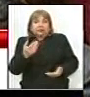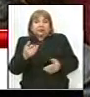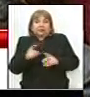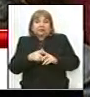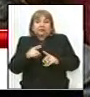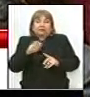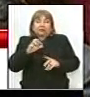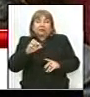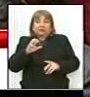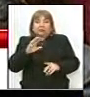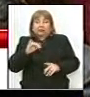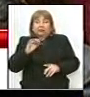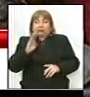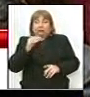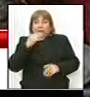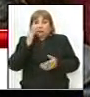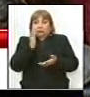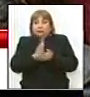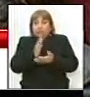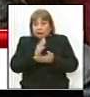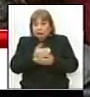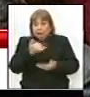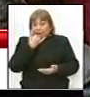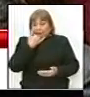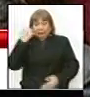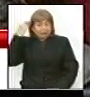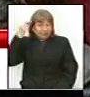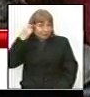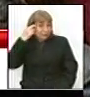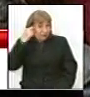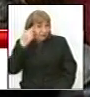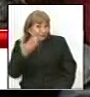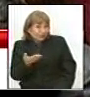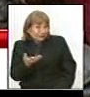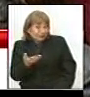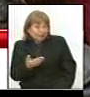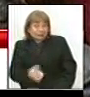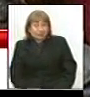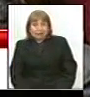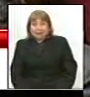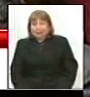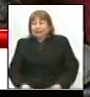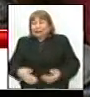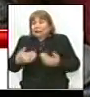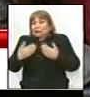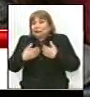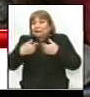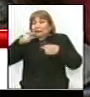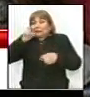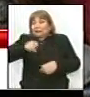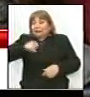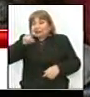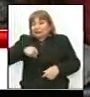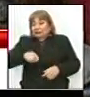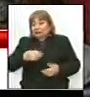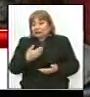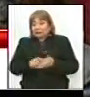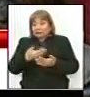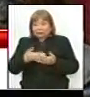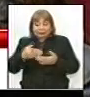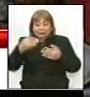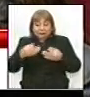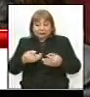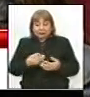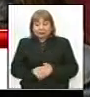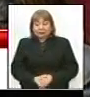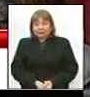que en el caso de las sanciones por faltas políticas de infracción tiene que necesariamente la fundamentación de la